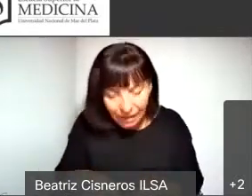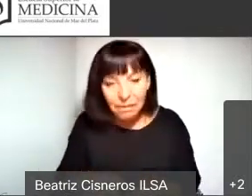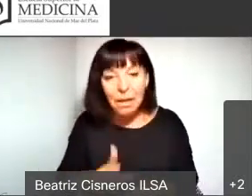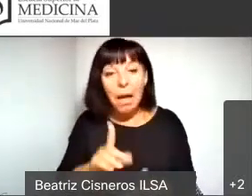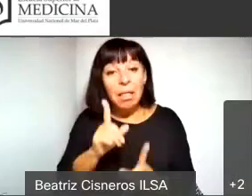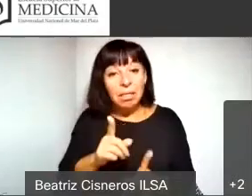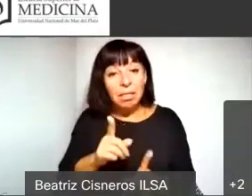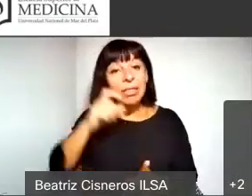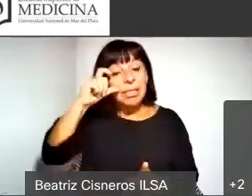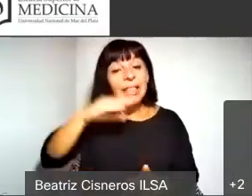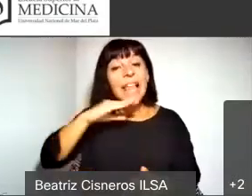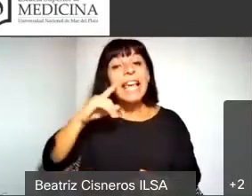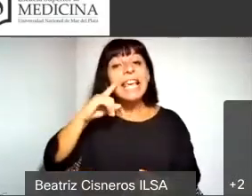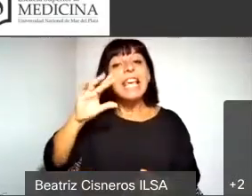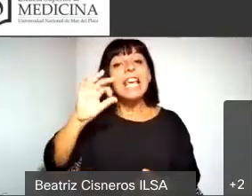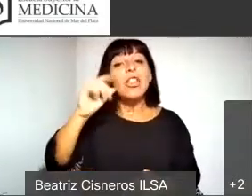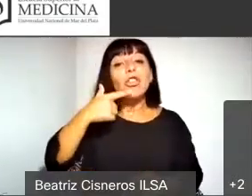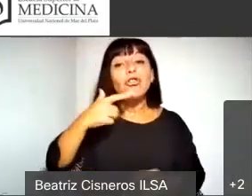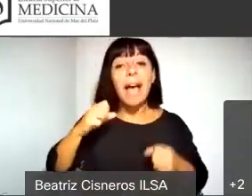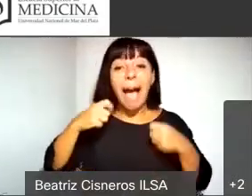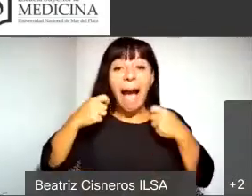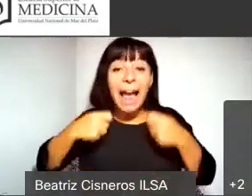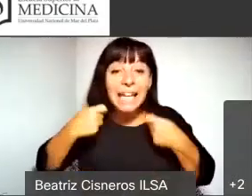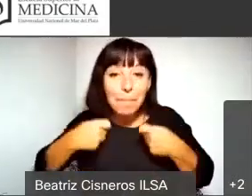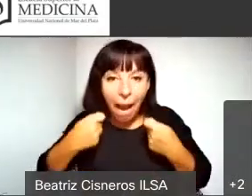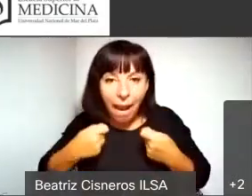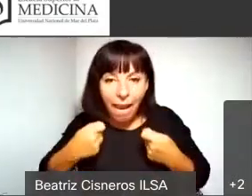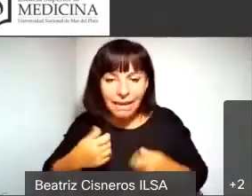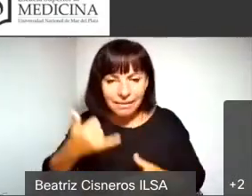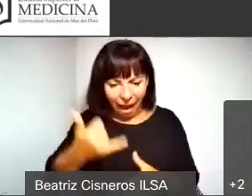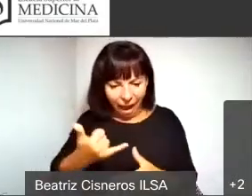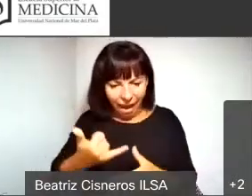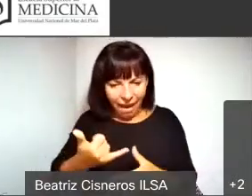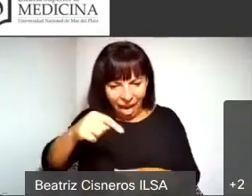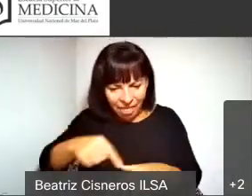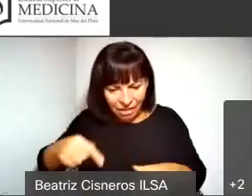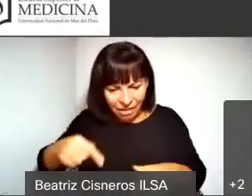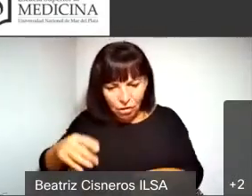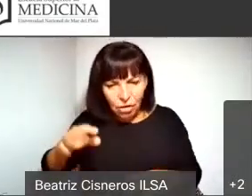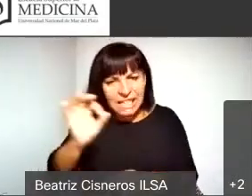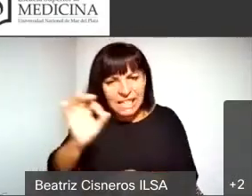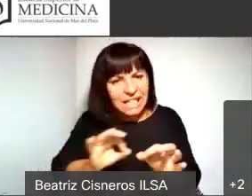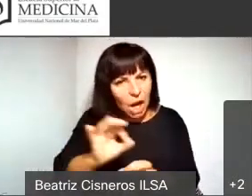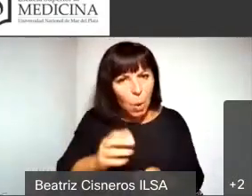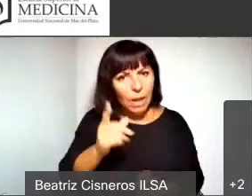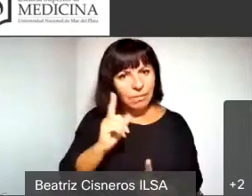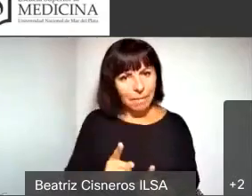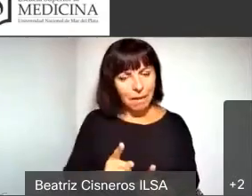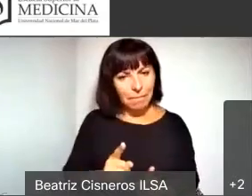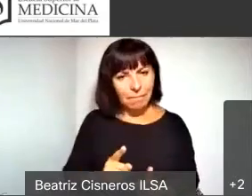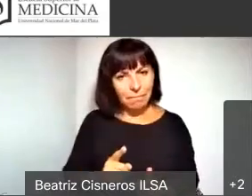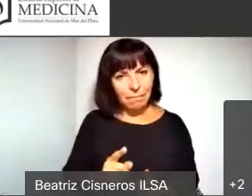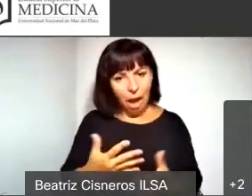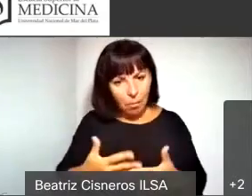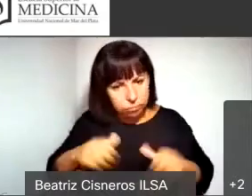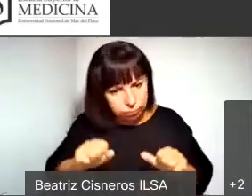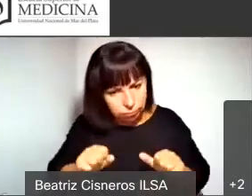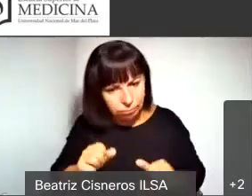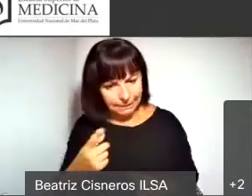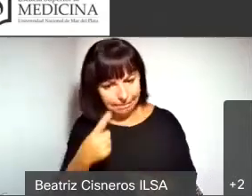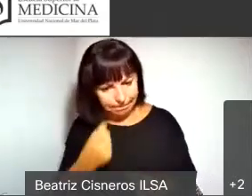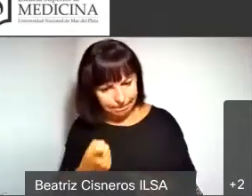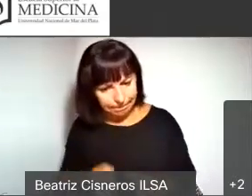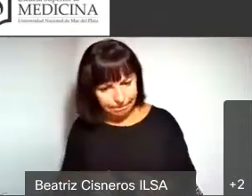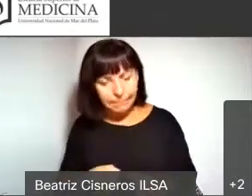animales están conformados por numerosas células, pero además lo que él notó es que esas